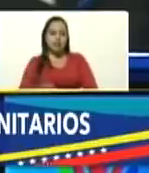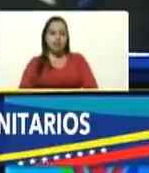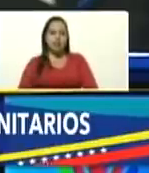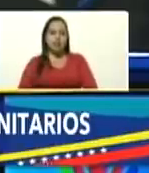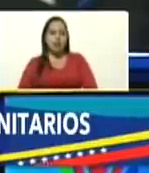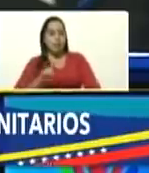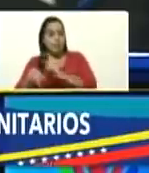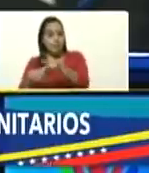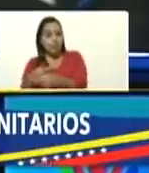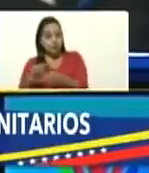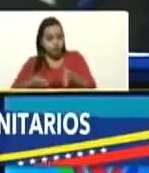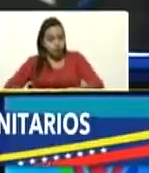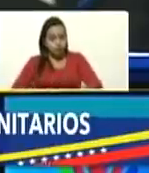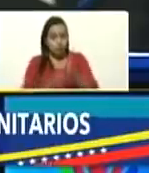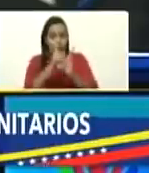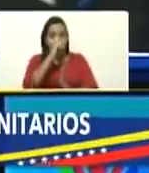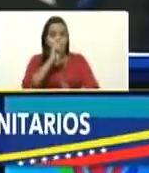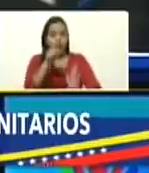2030.